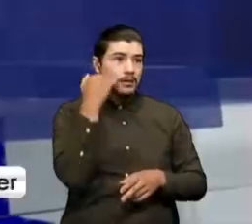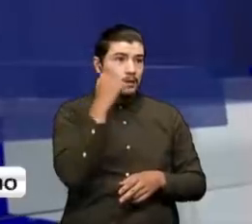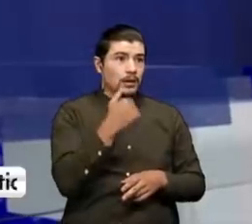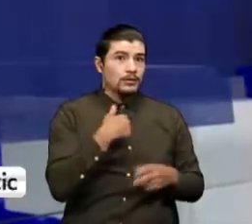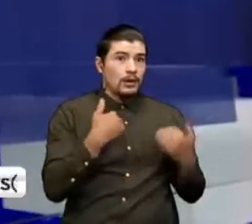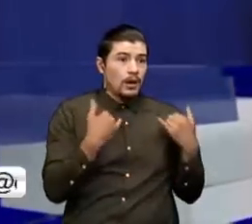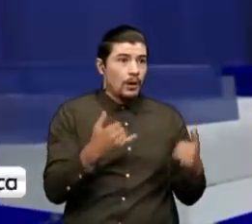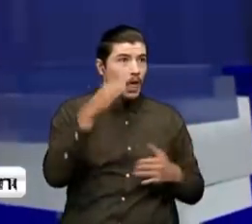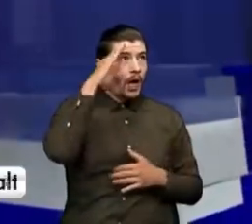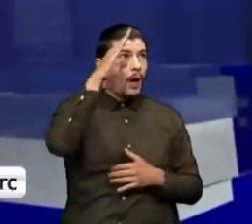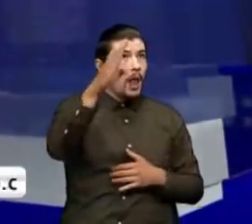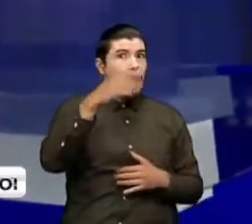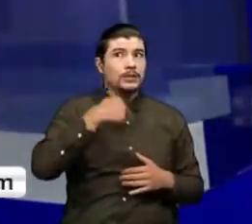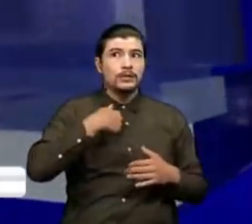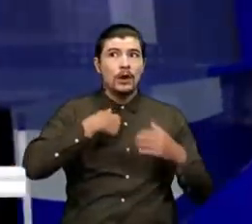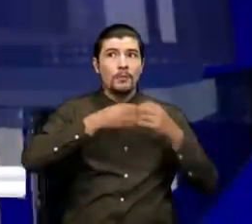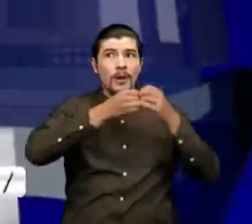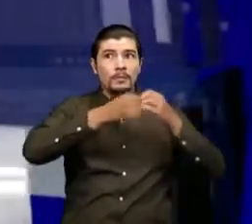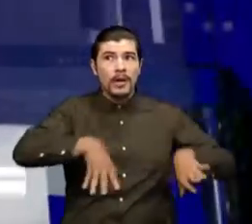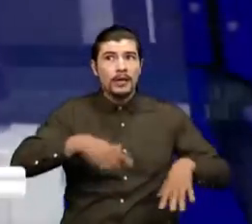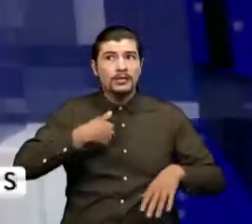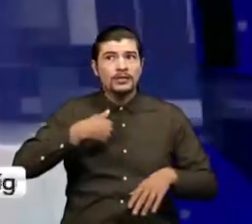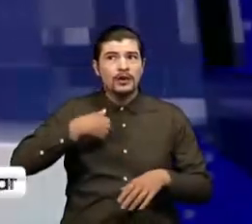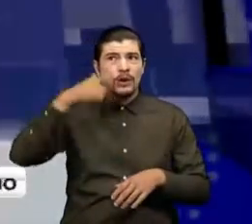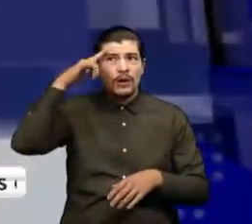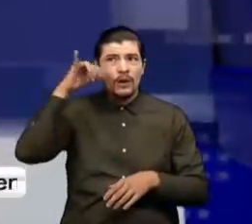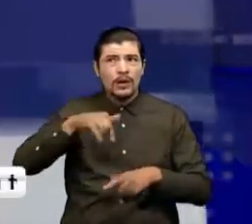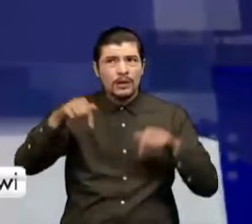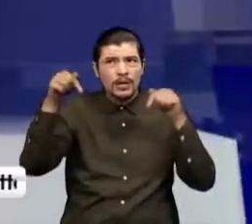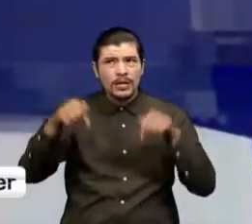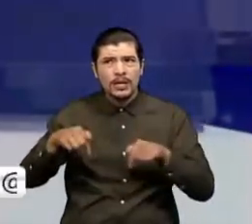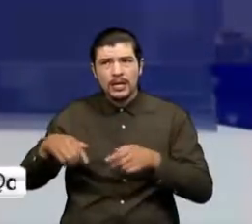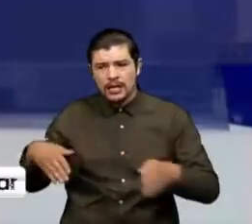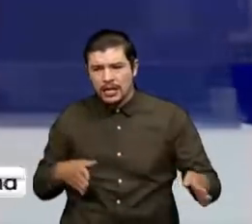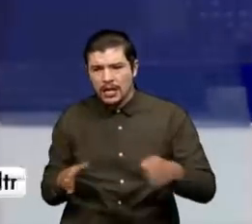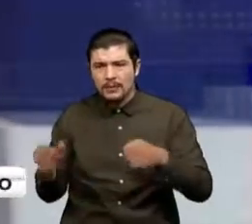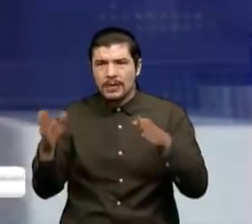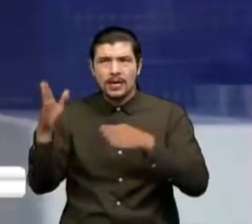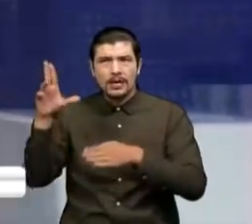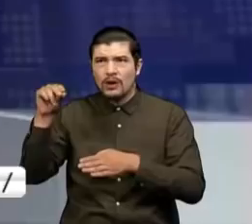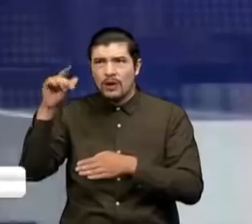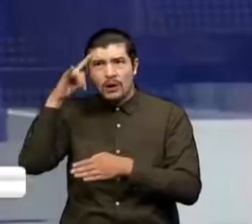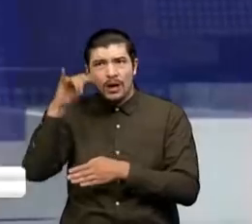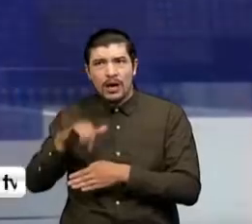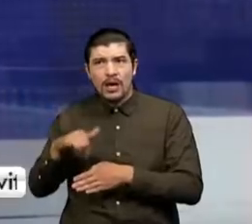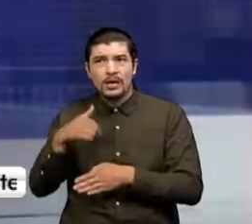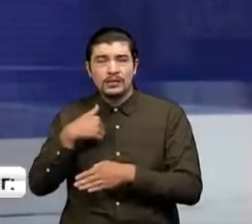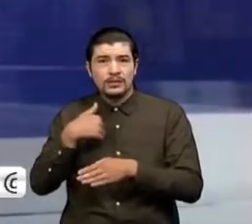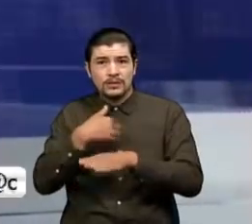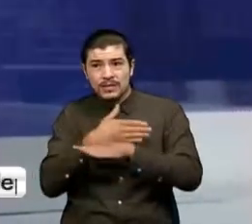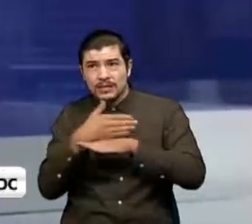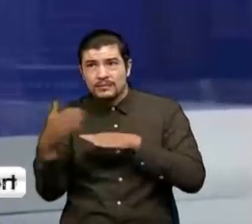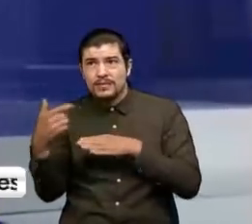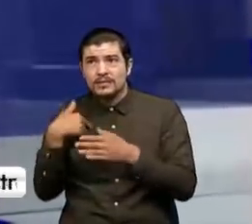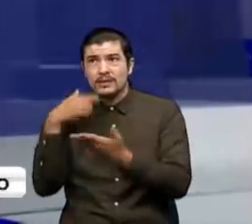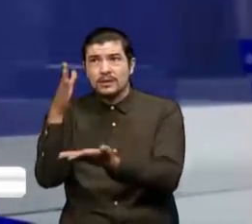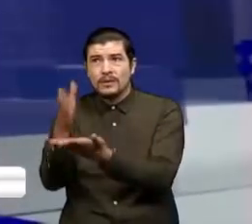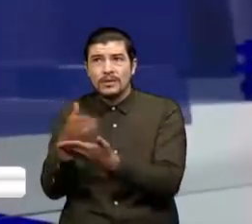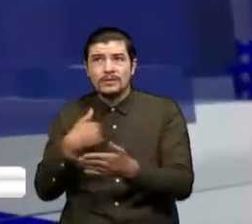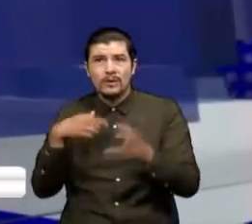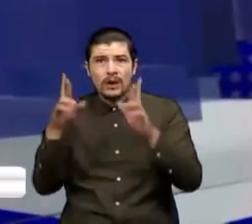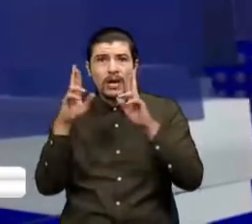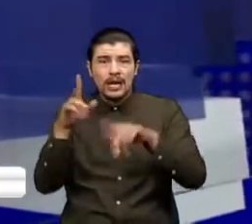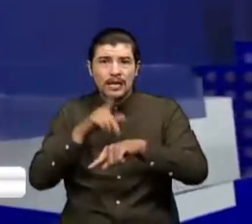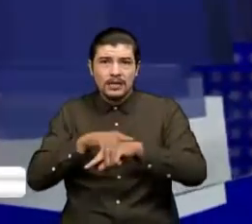estoy por aquí creo que cogí el camino que no era voy a devolverme y si algo los alcances pero todavía tener tiempo para